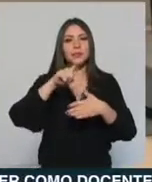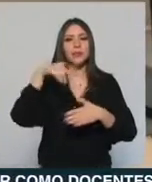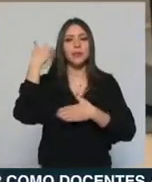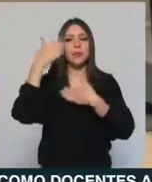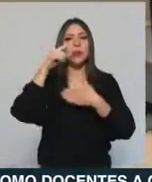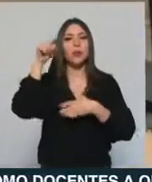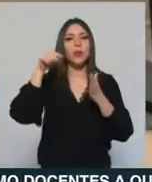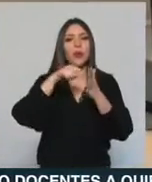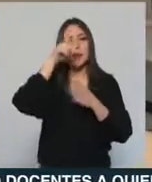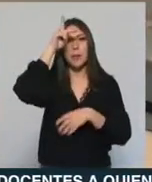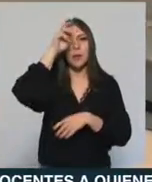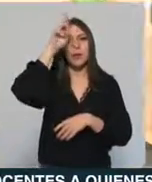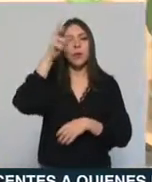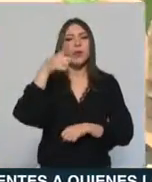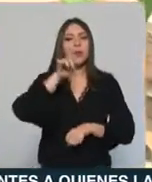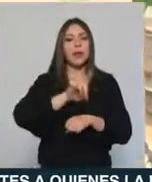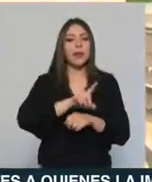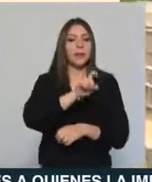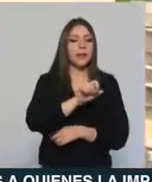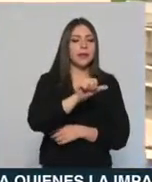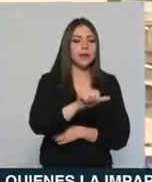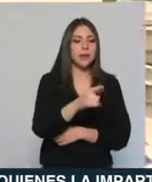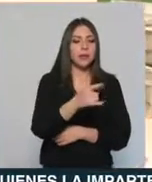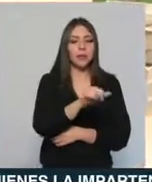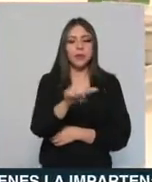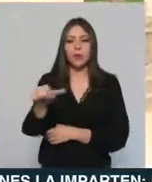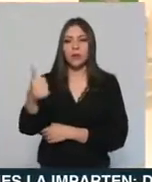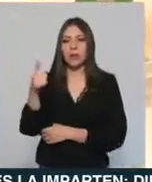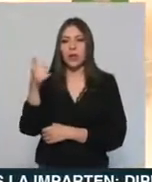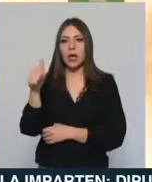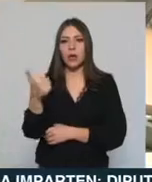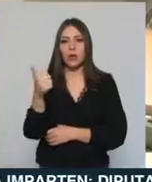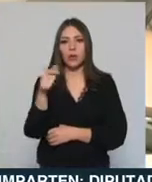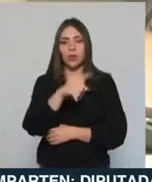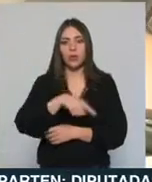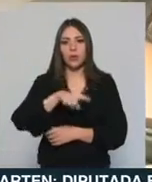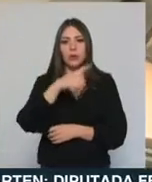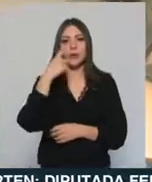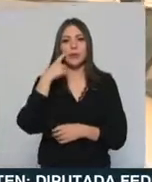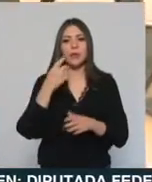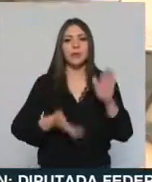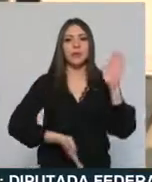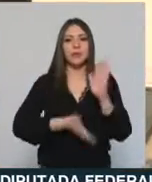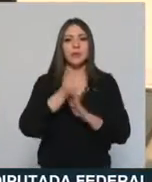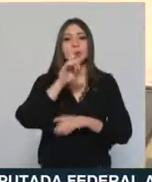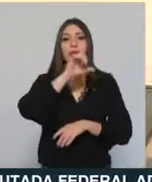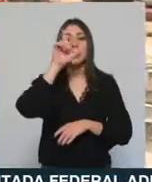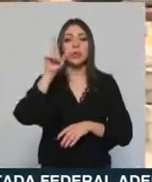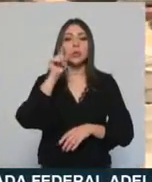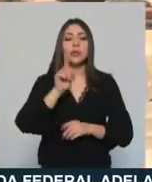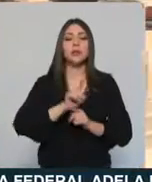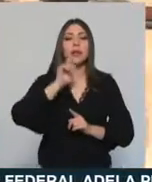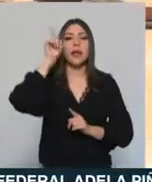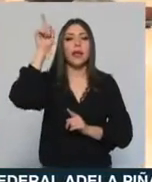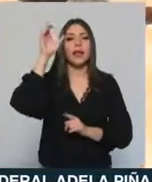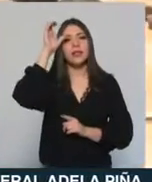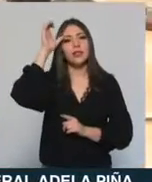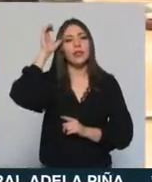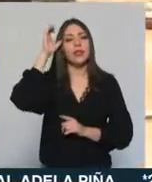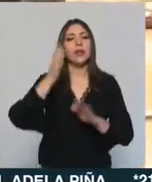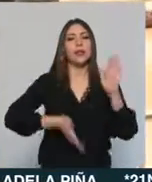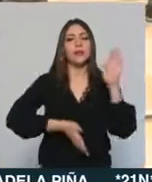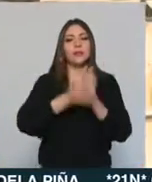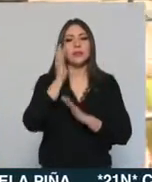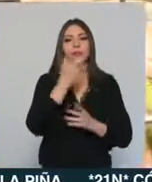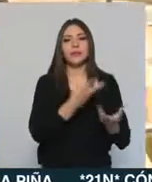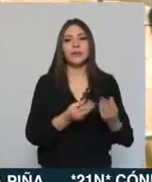Lima, Perú, del 26 de julio al 11 de agosto, y cerrará su participación con un campamento en China. La rama femenil la integran